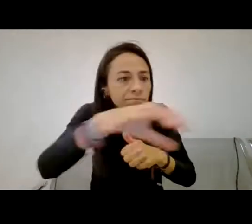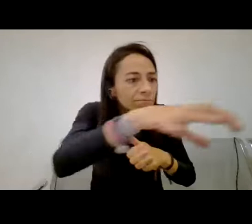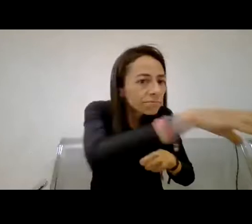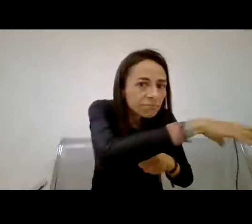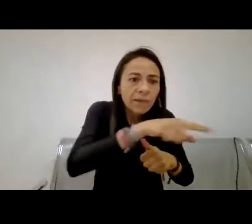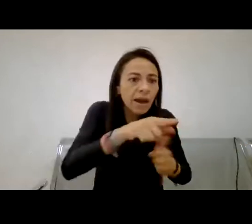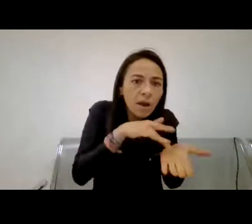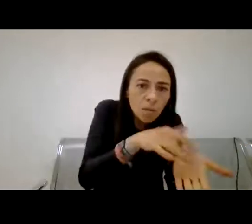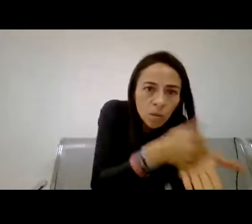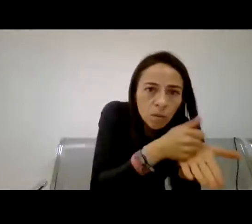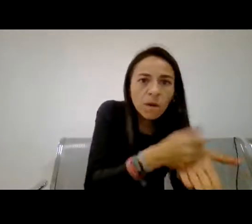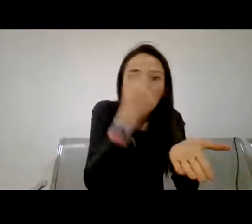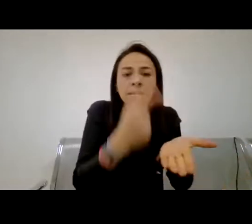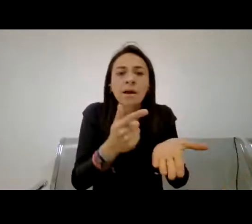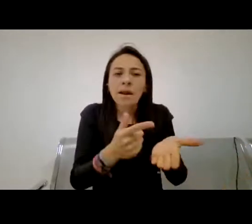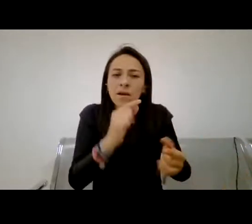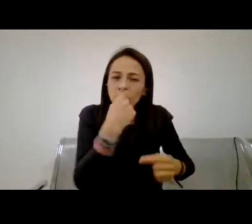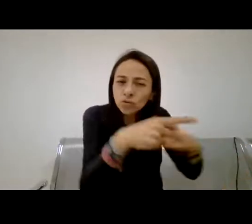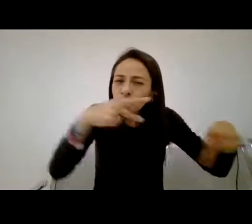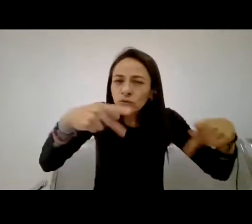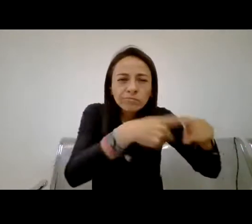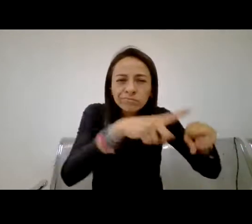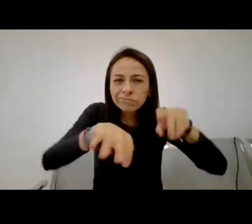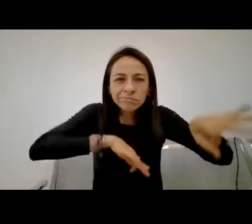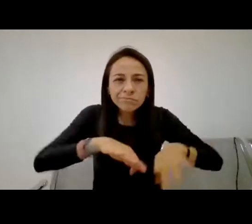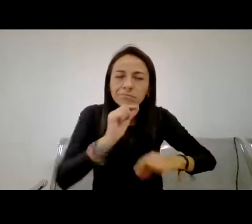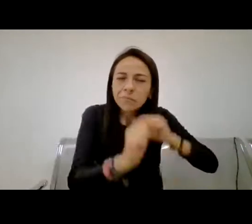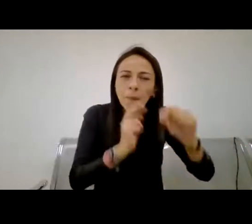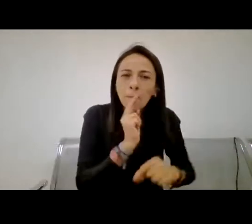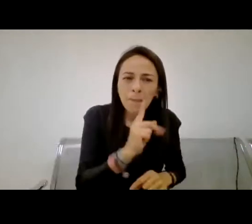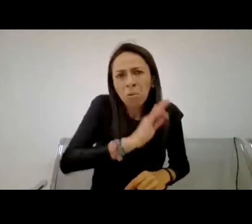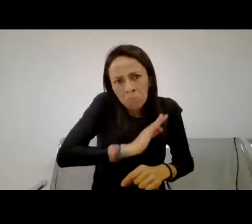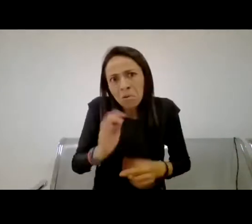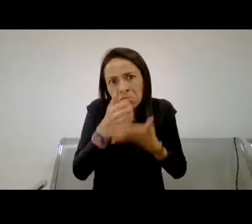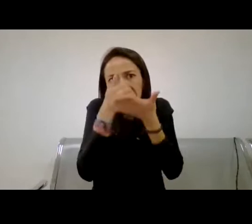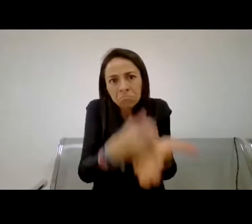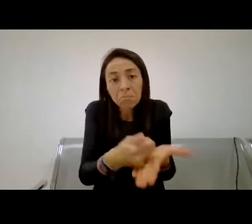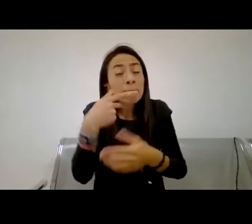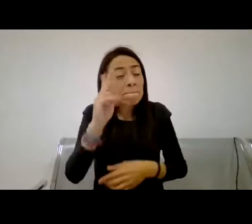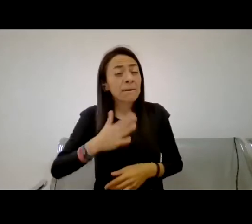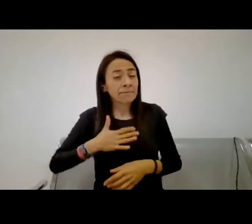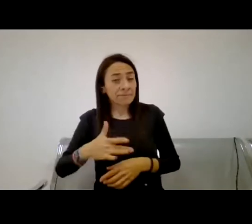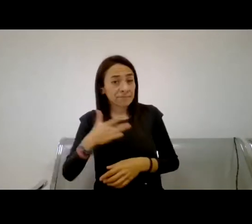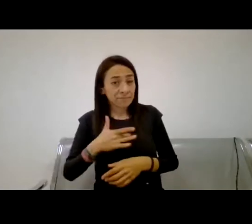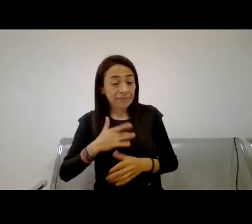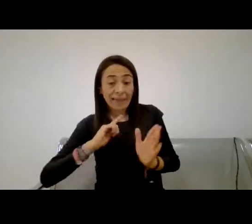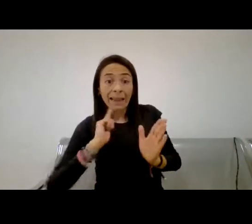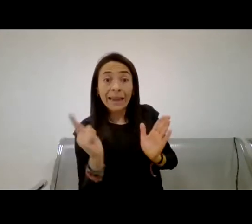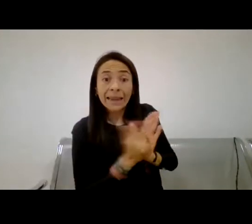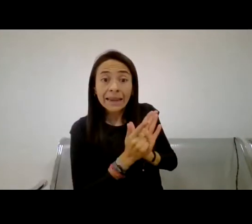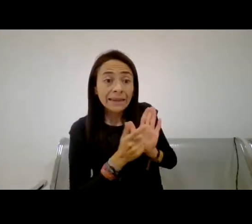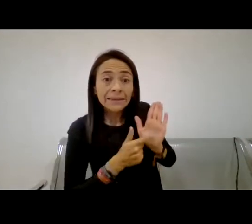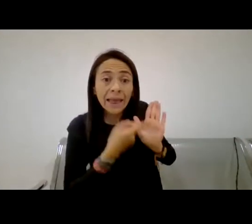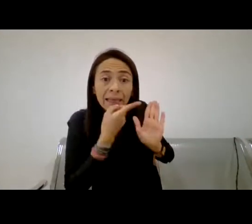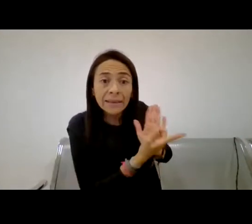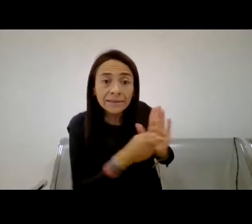ayudar e incidir en eso. Pero una de las cuestiones que sí me parece importante es que el marco legal de fomento se tiene que revisar. A